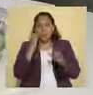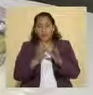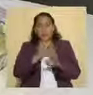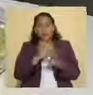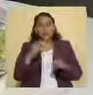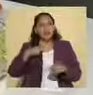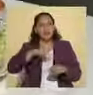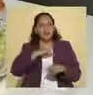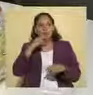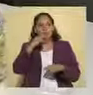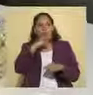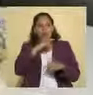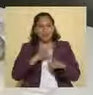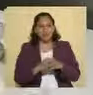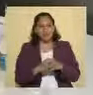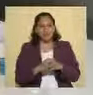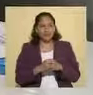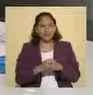muy rápidos